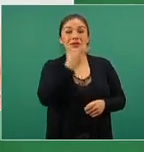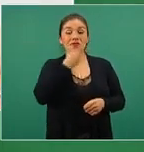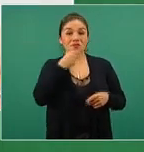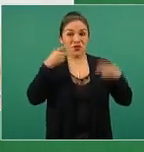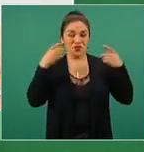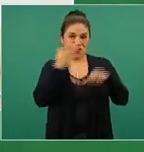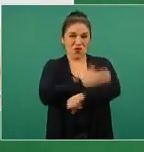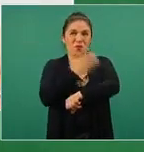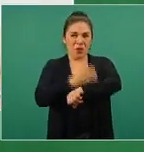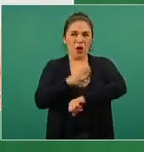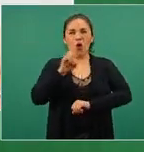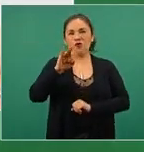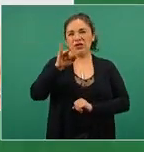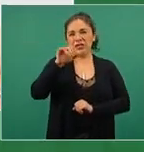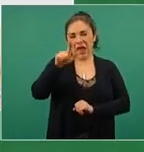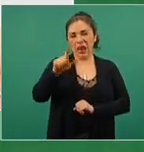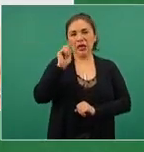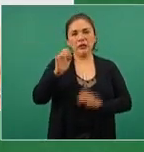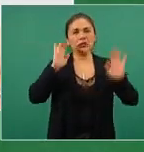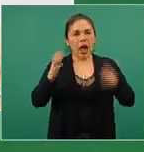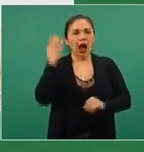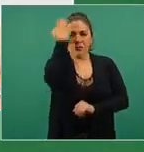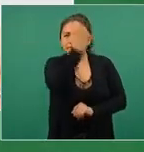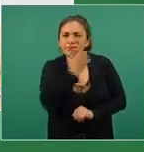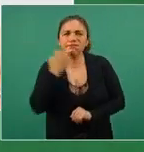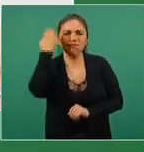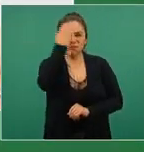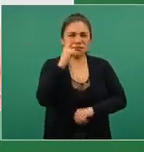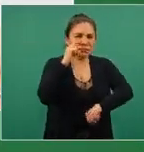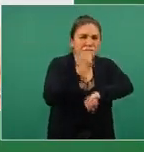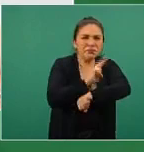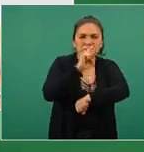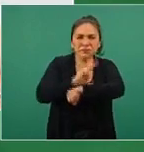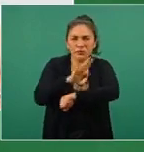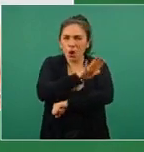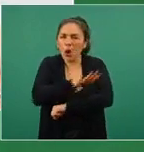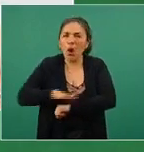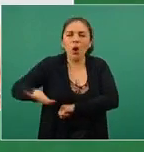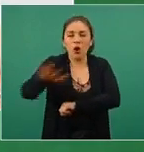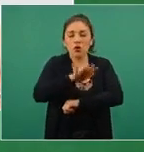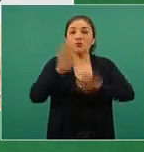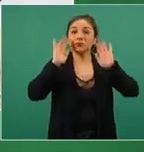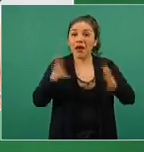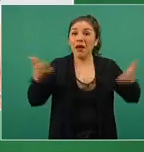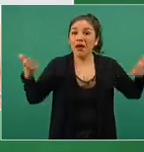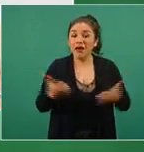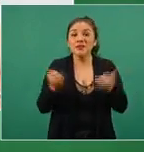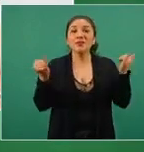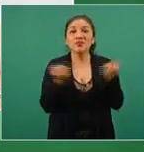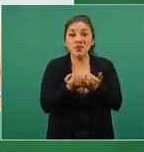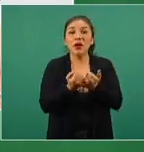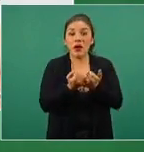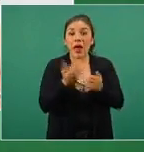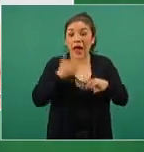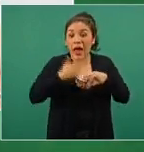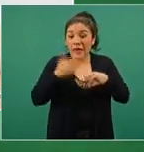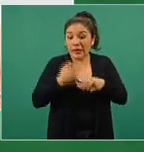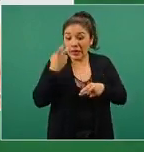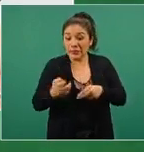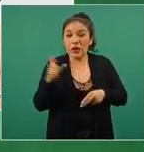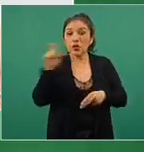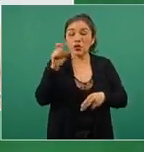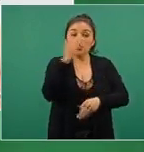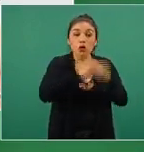compañero oficial de bioseguridad ha dado seguimiento a los mismos y se ha logrado de igual manera hasta este momento que todos